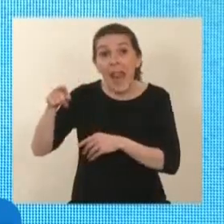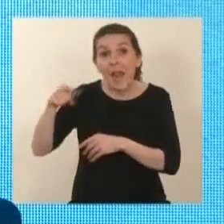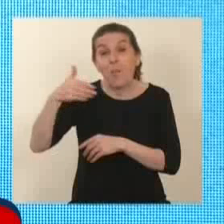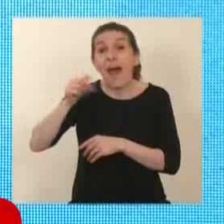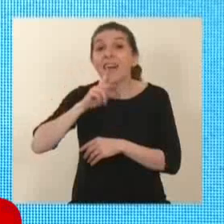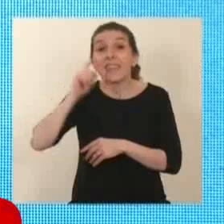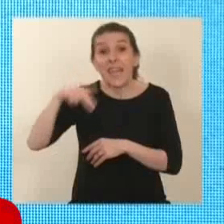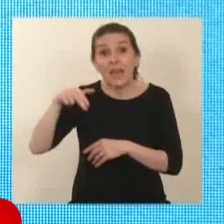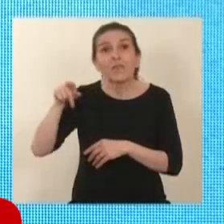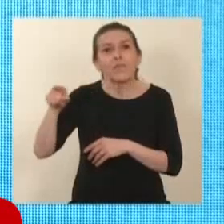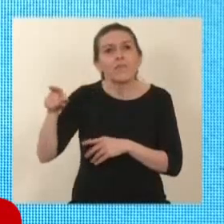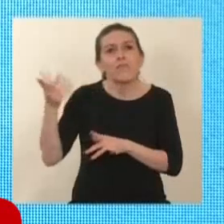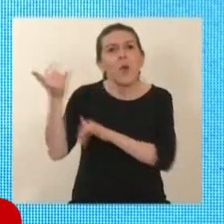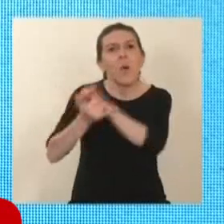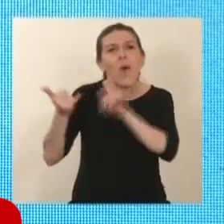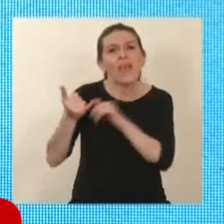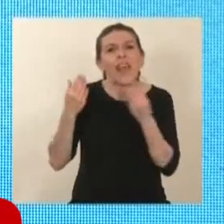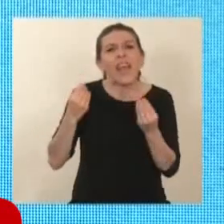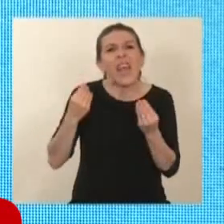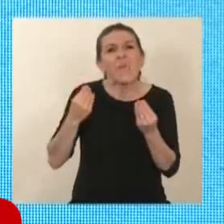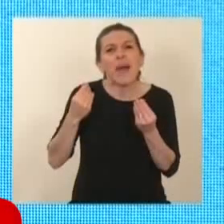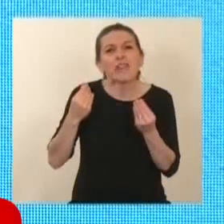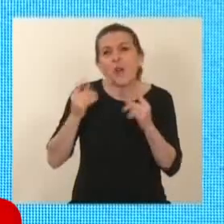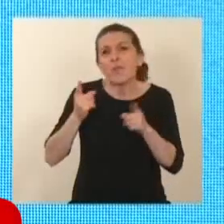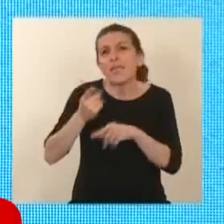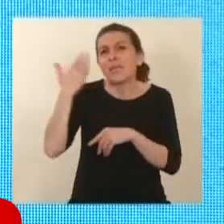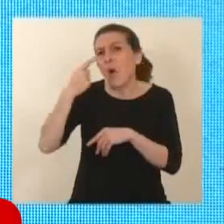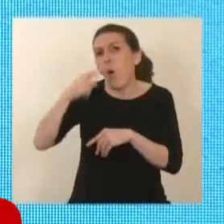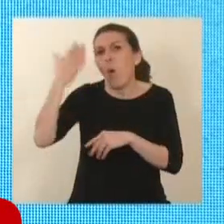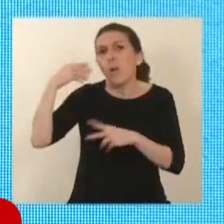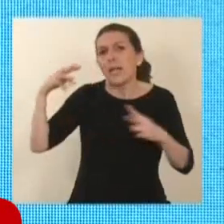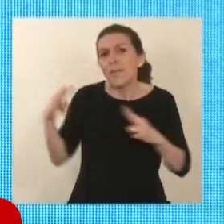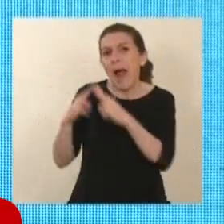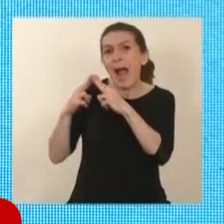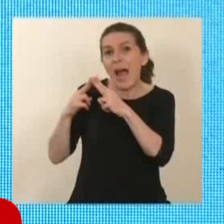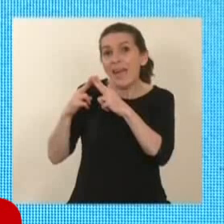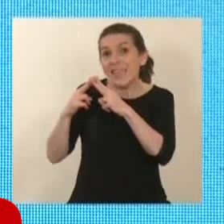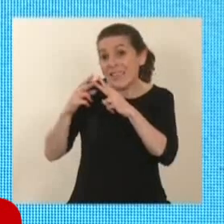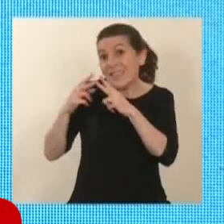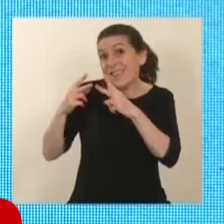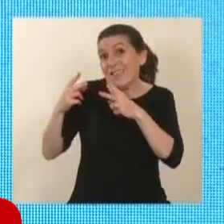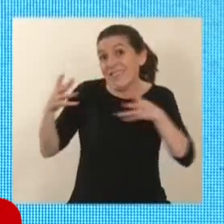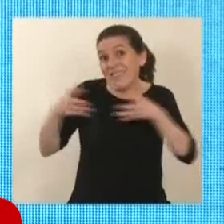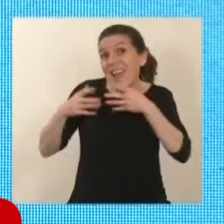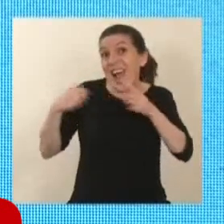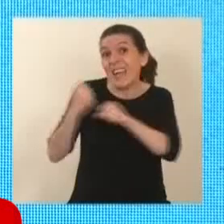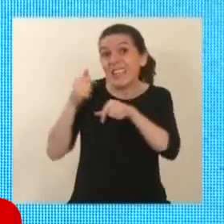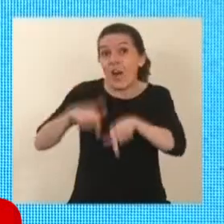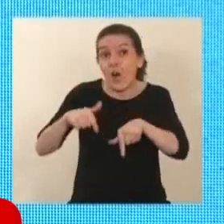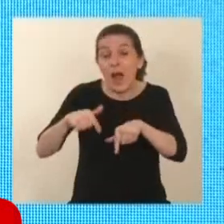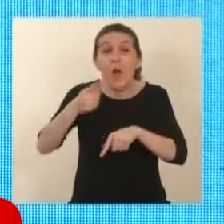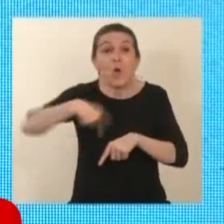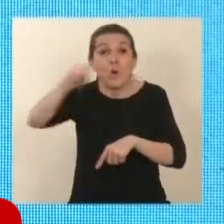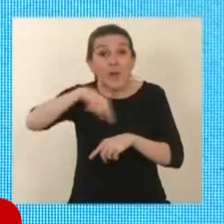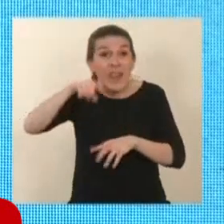que cuente qué fue lo que pasó desde la última vez que nos vimos todos juntos hasta ahora. Ustedes recordarán